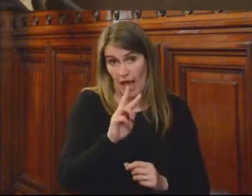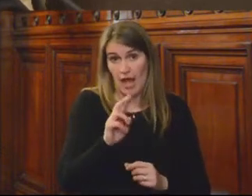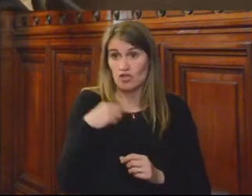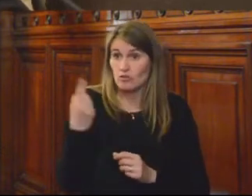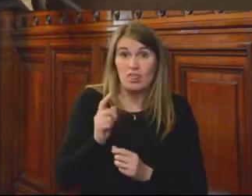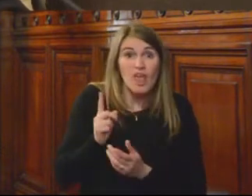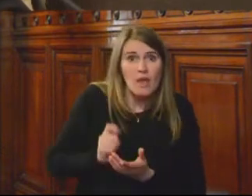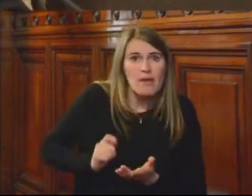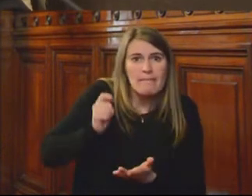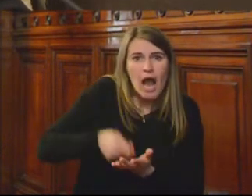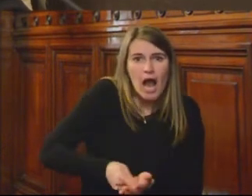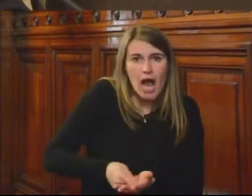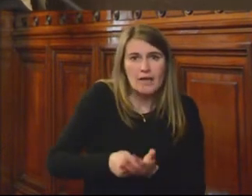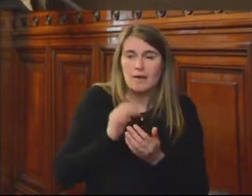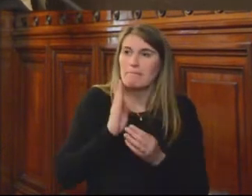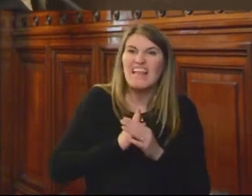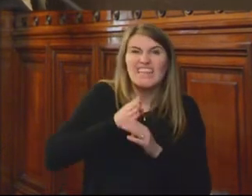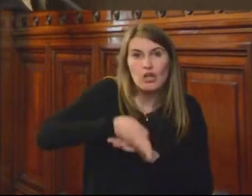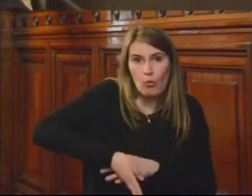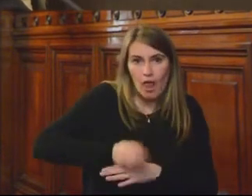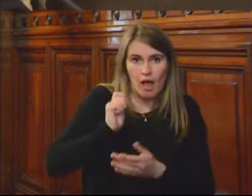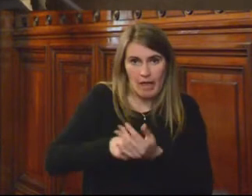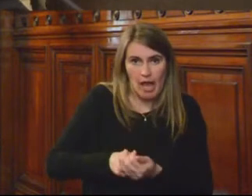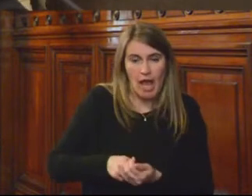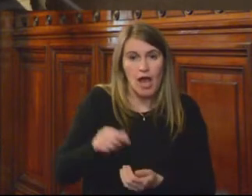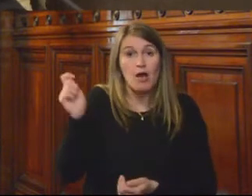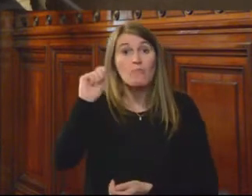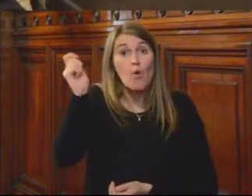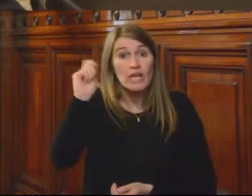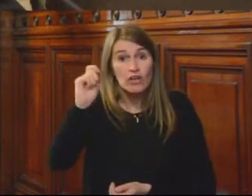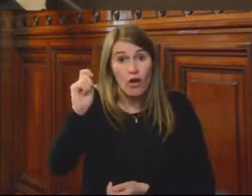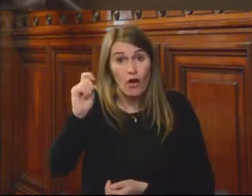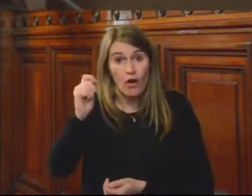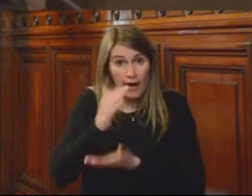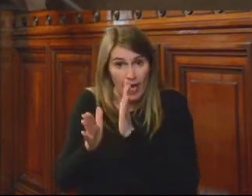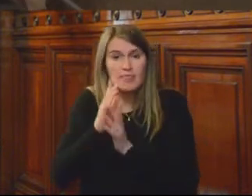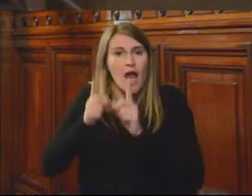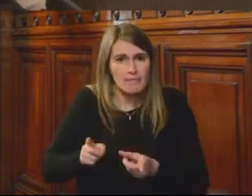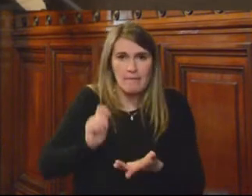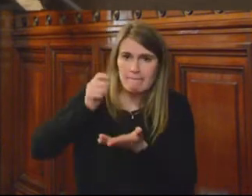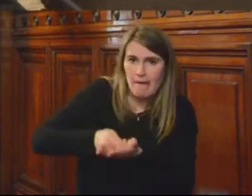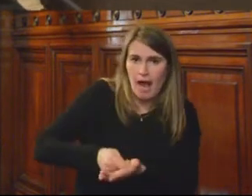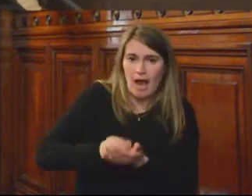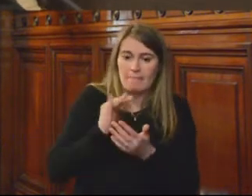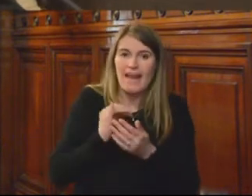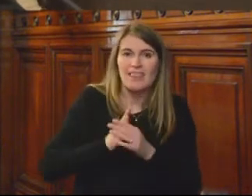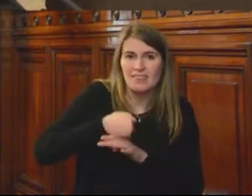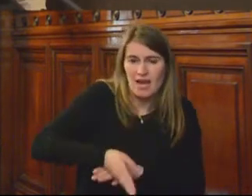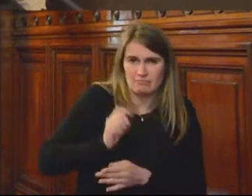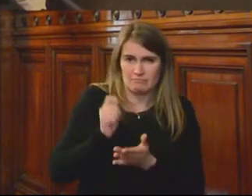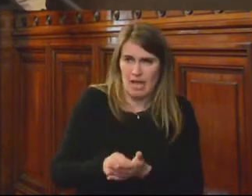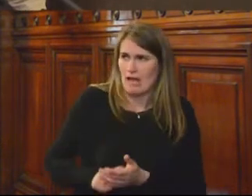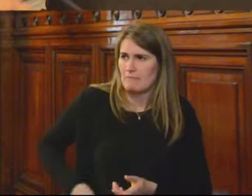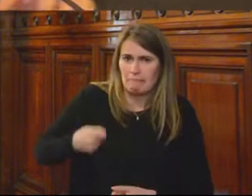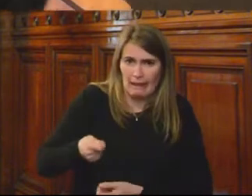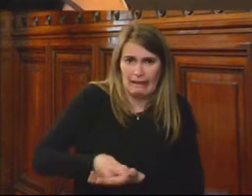matrícula incluso en las instituciones públicas del Estado. Había una clara desinversión por